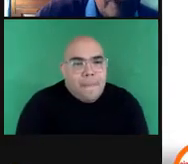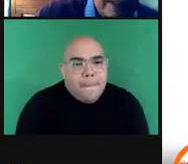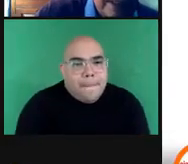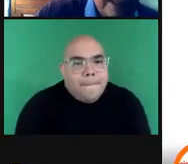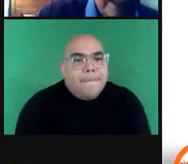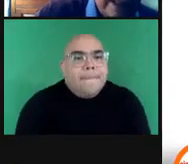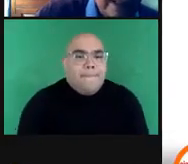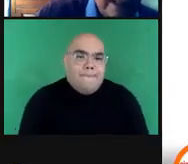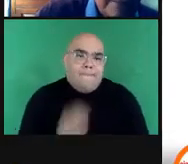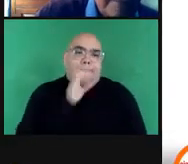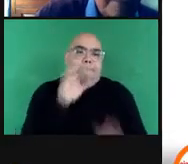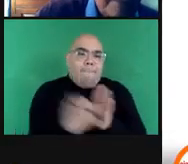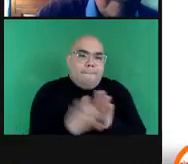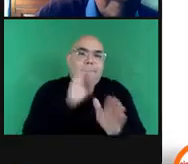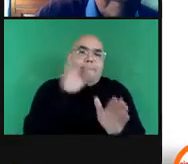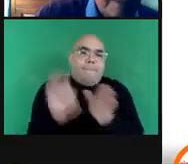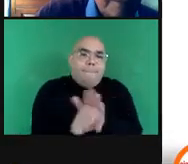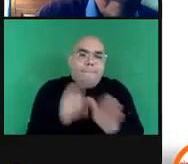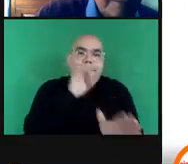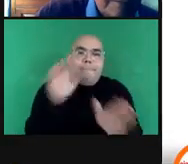ejemplos de